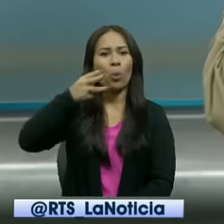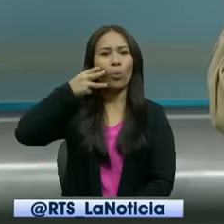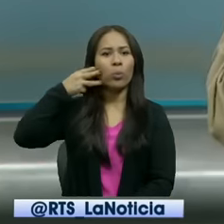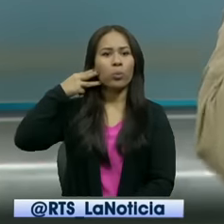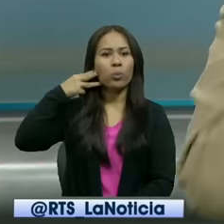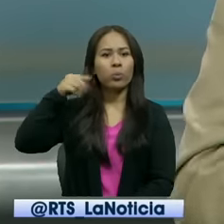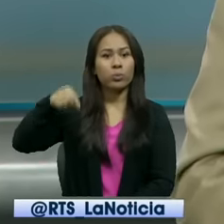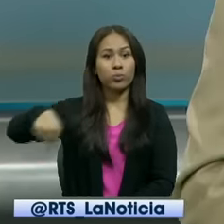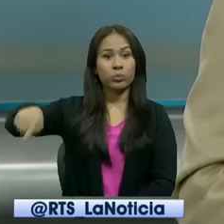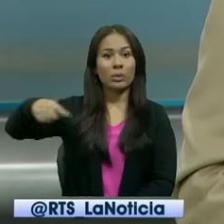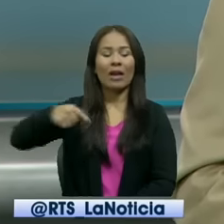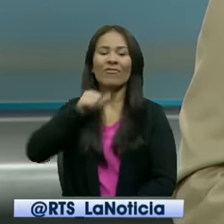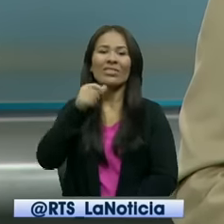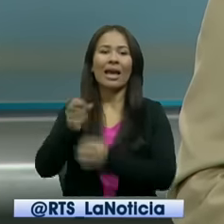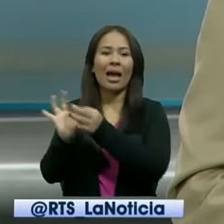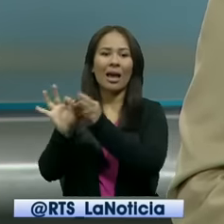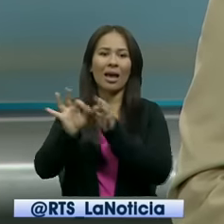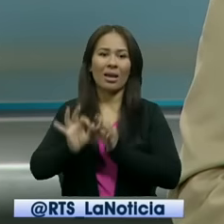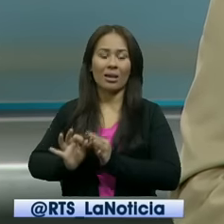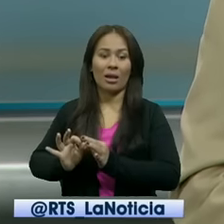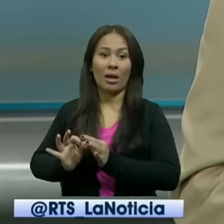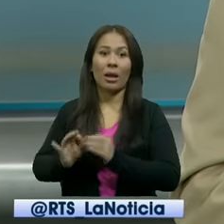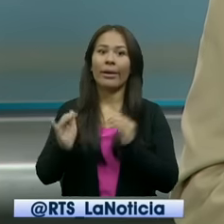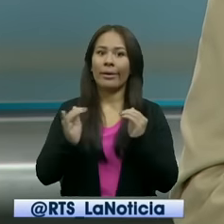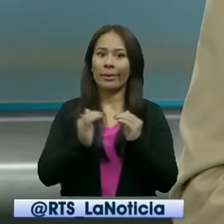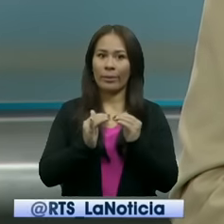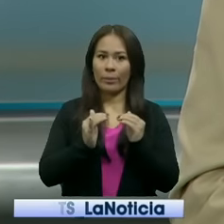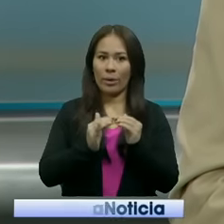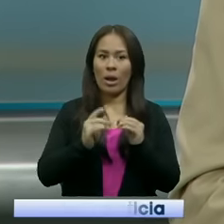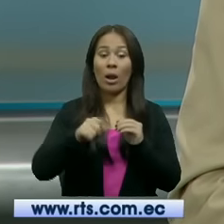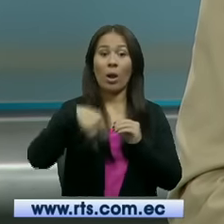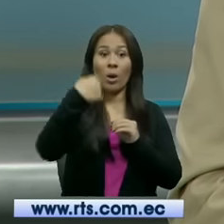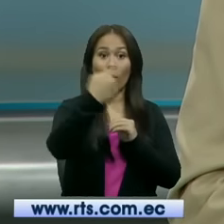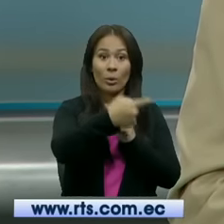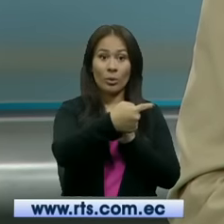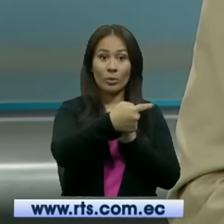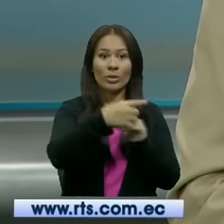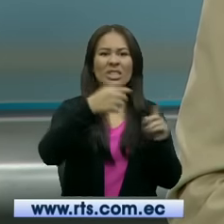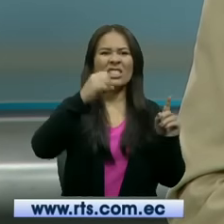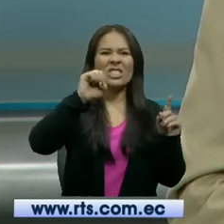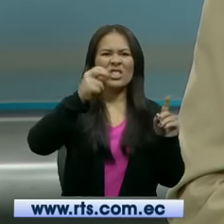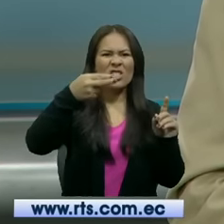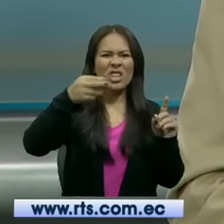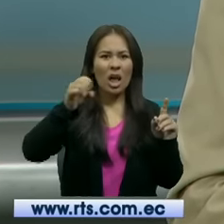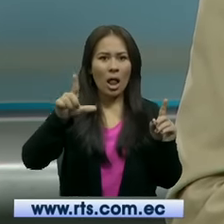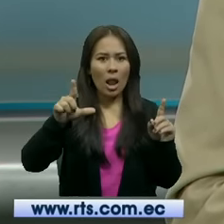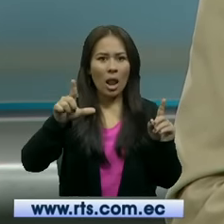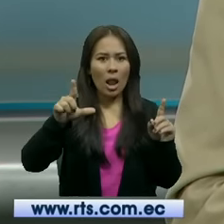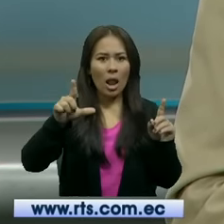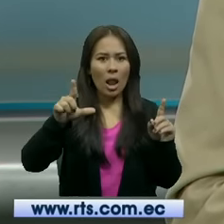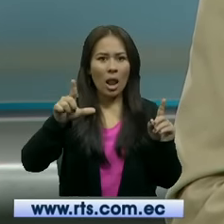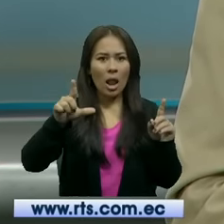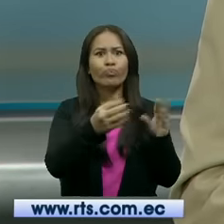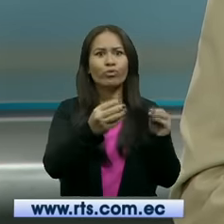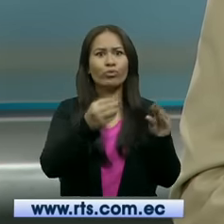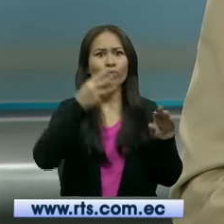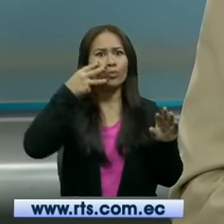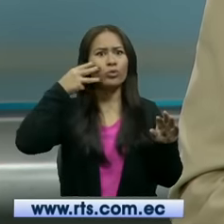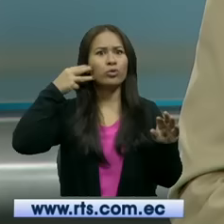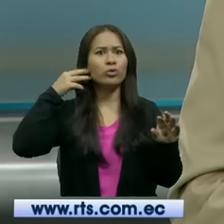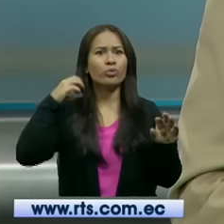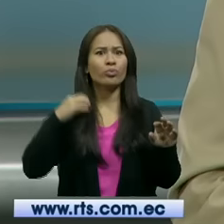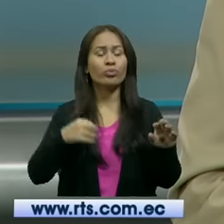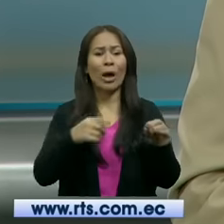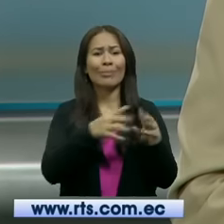ser reparados. De igual manera, el dique de la parroquia Shell, su mayor centro de diversión turística,